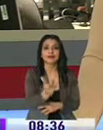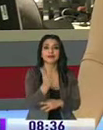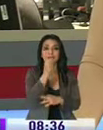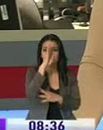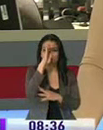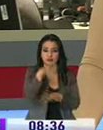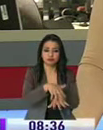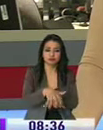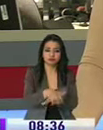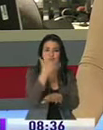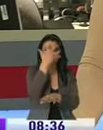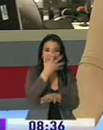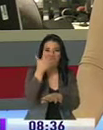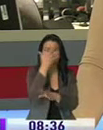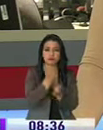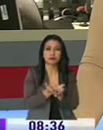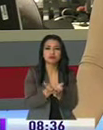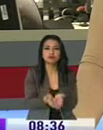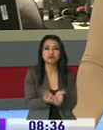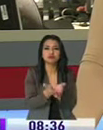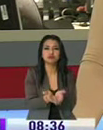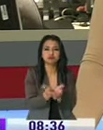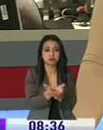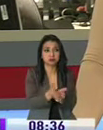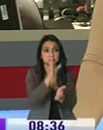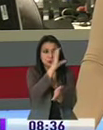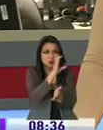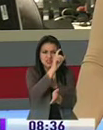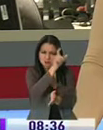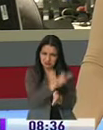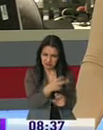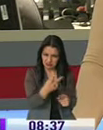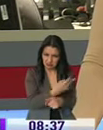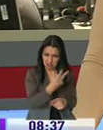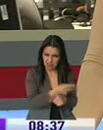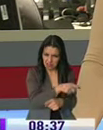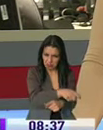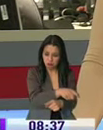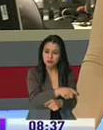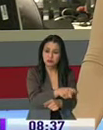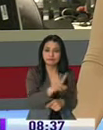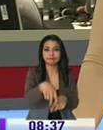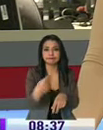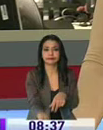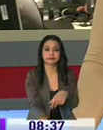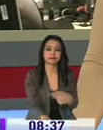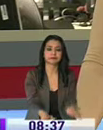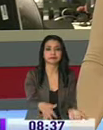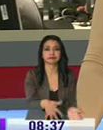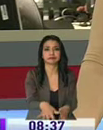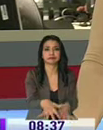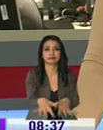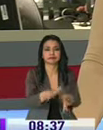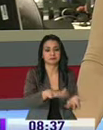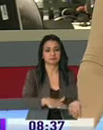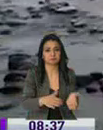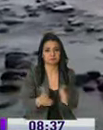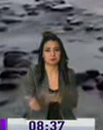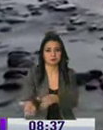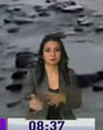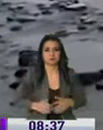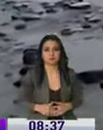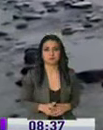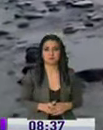en Esmeraldas mientras participaban en un operativo de captura de un ciudadano acusado de asesinato. Ellos